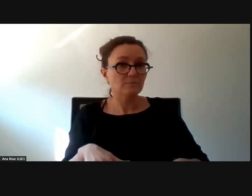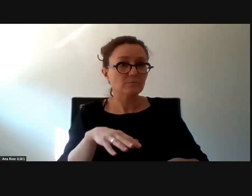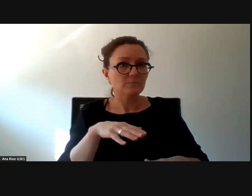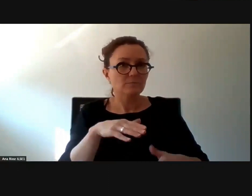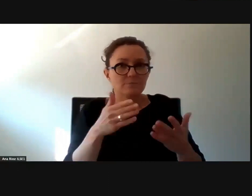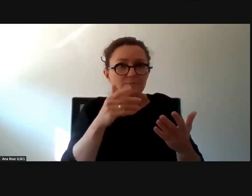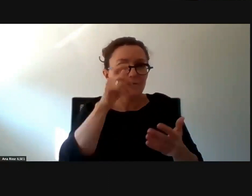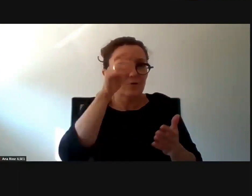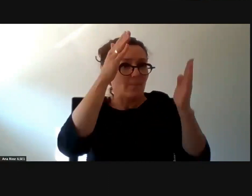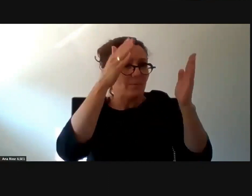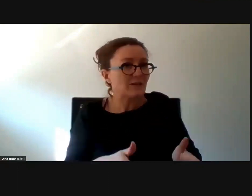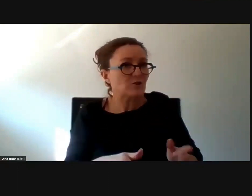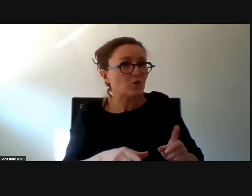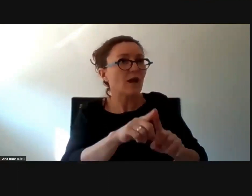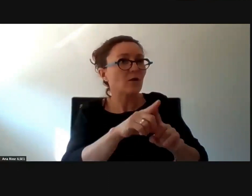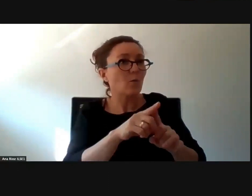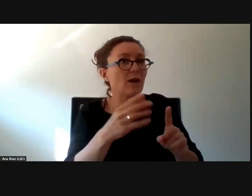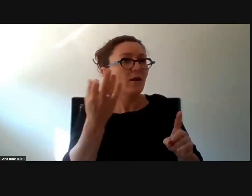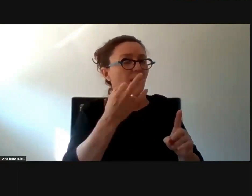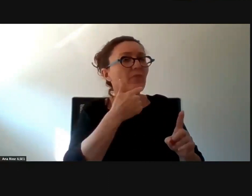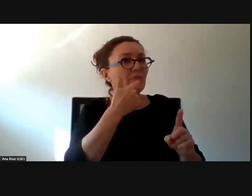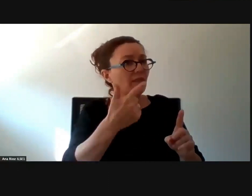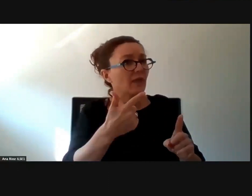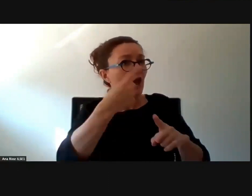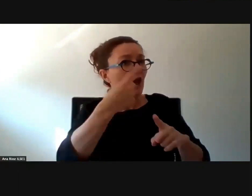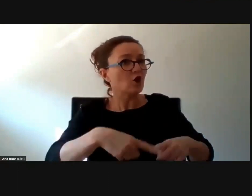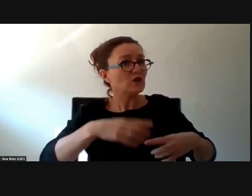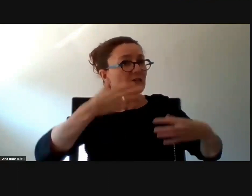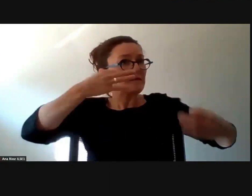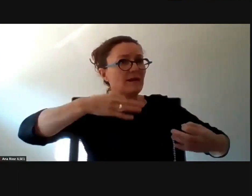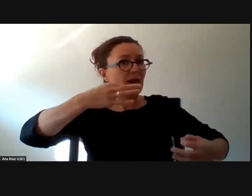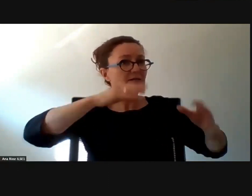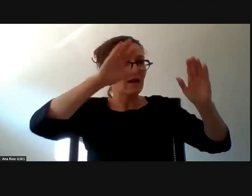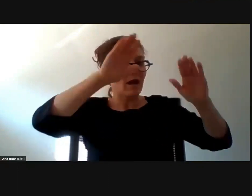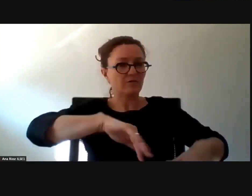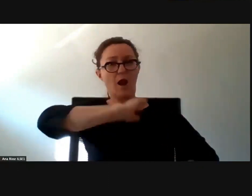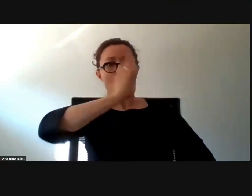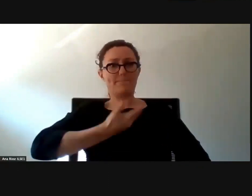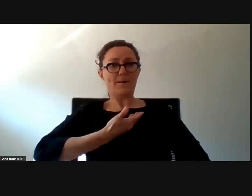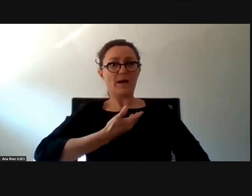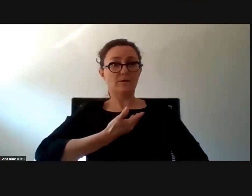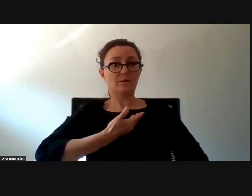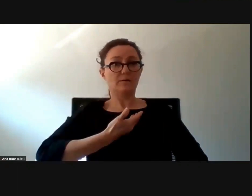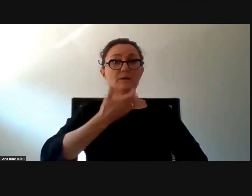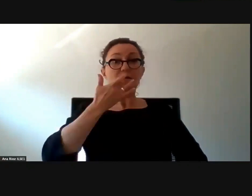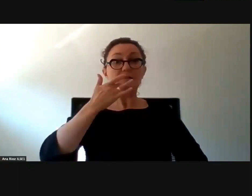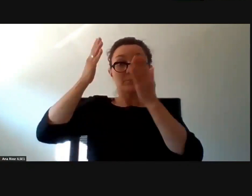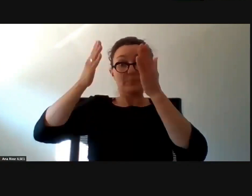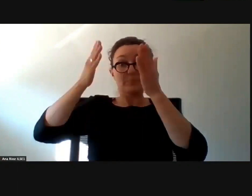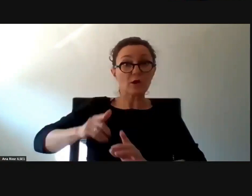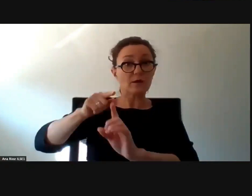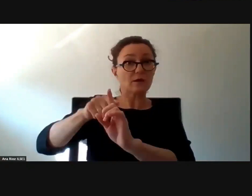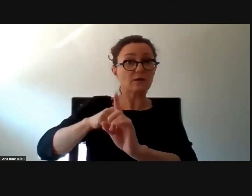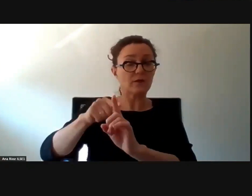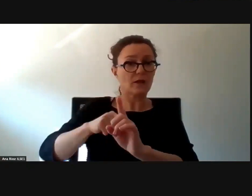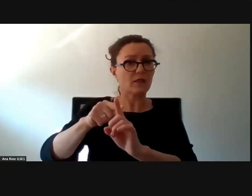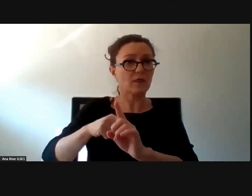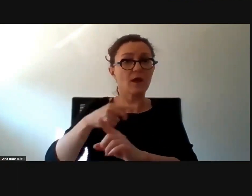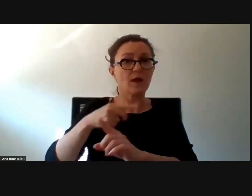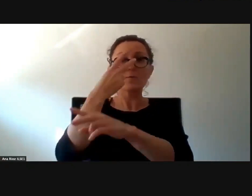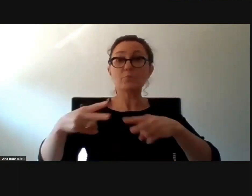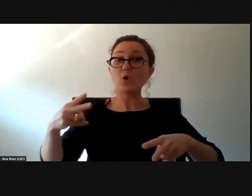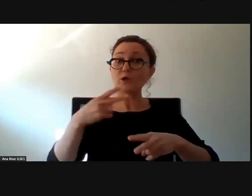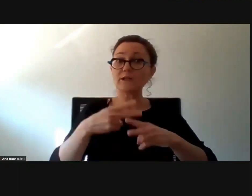que para ellos tiene credibilidad. Por lo tanto, cuando el mensaje se lanza desde figuras de referencia y un político es figura de referencia